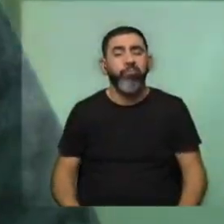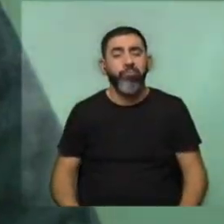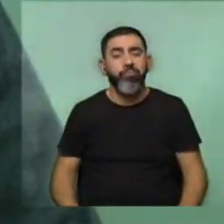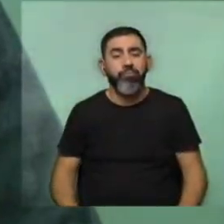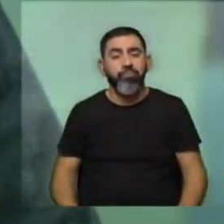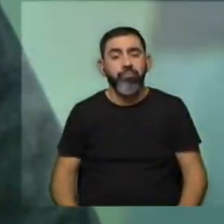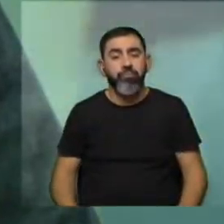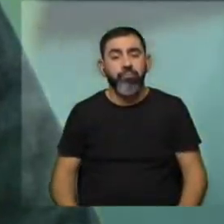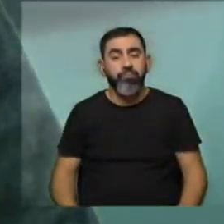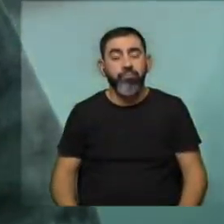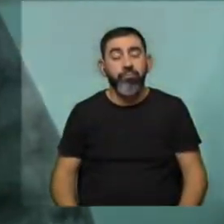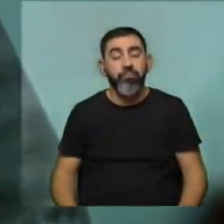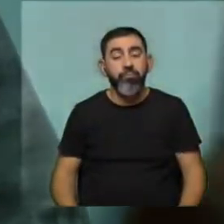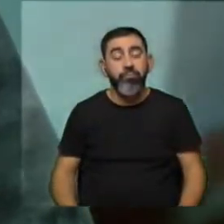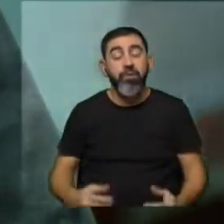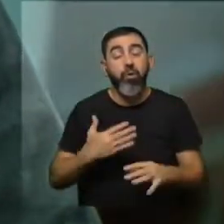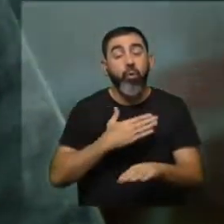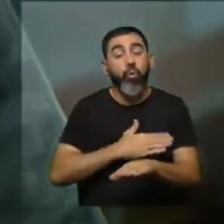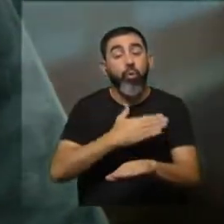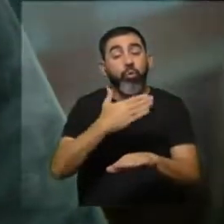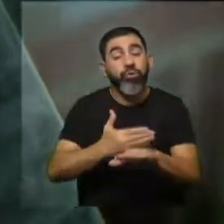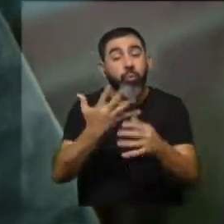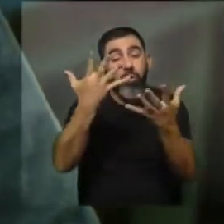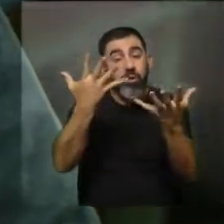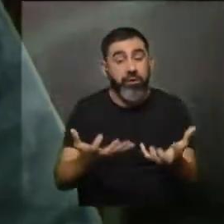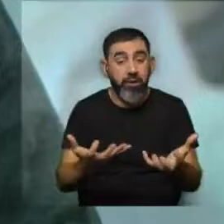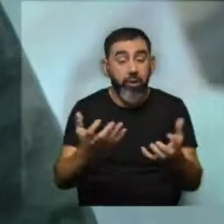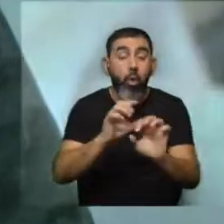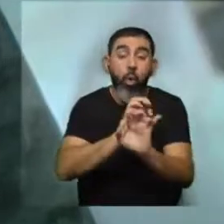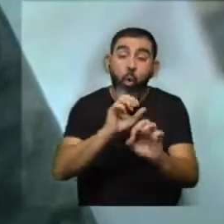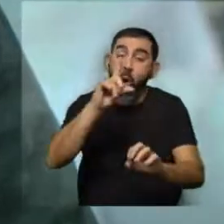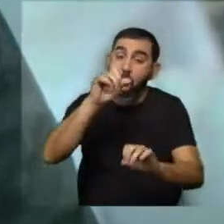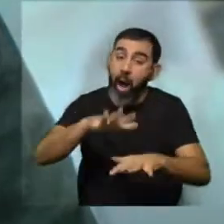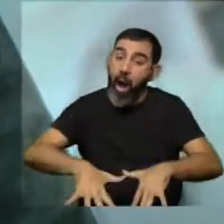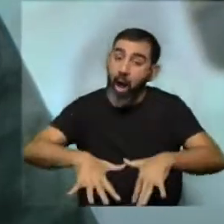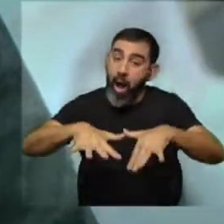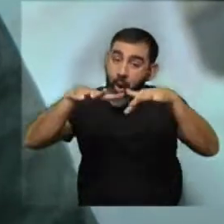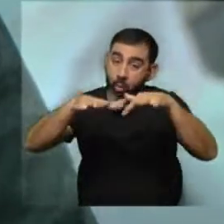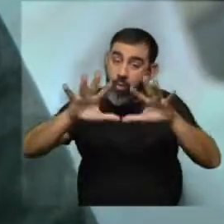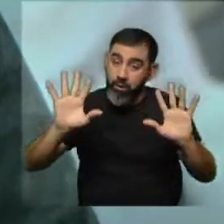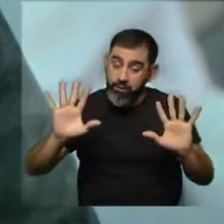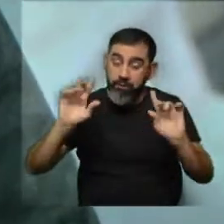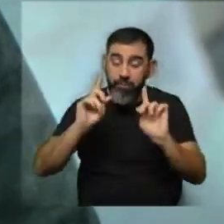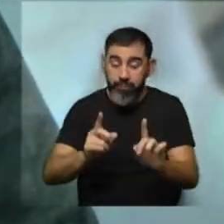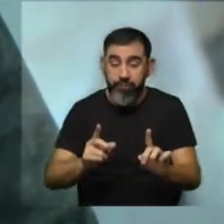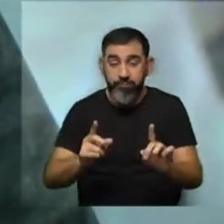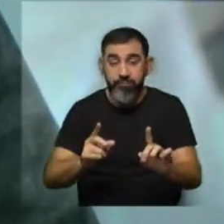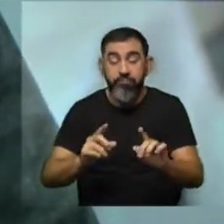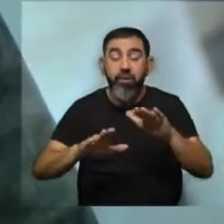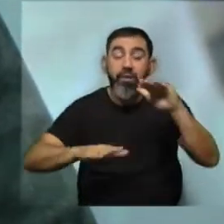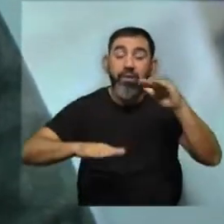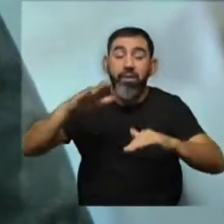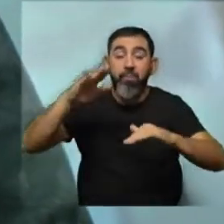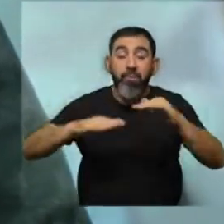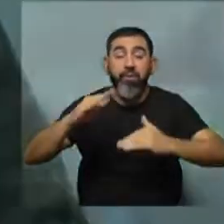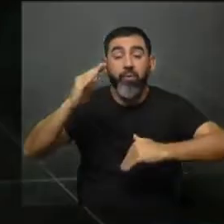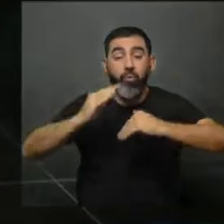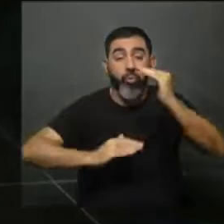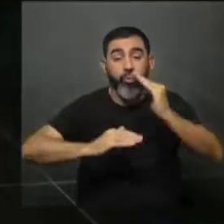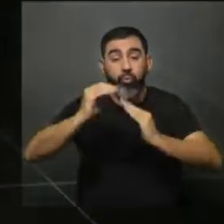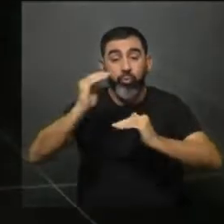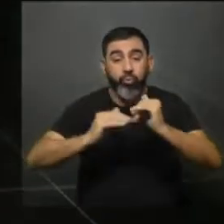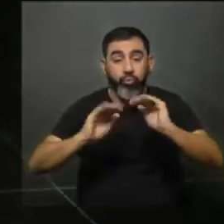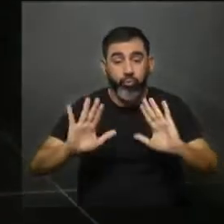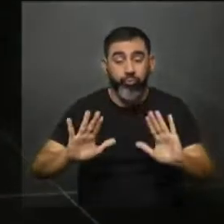El impacto de una sequía o de una inundación, que son elementos a tener en cuenta en un sistema de abastecimiento, depende de la infraestructura que se